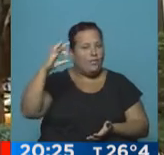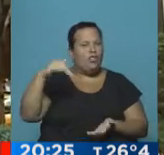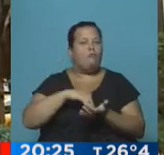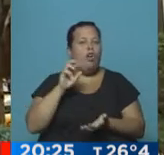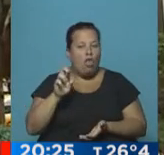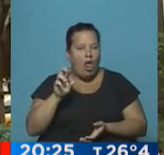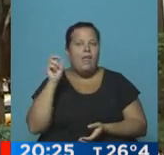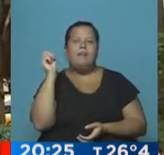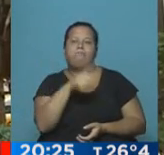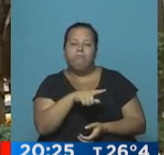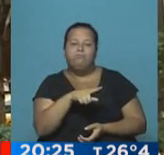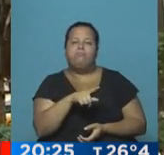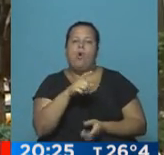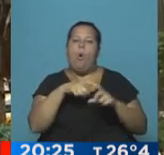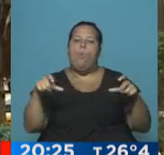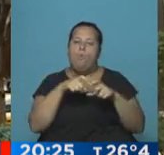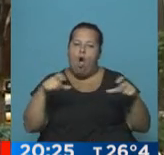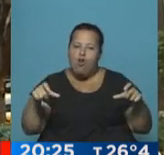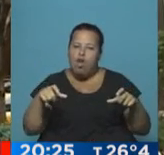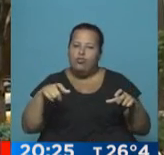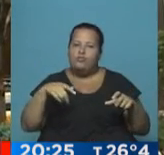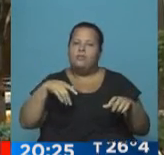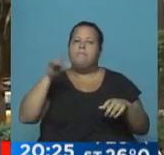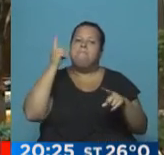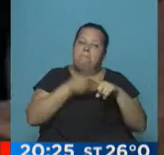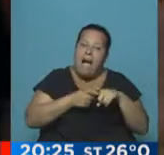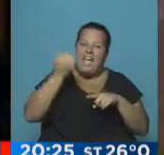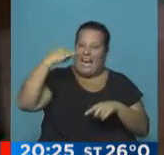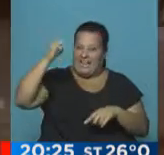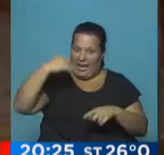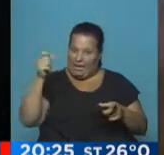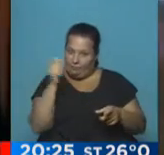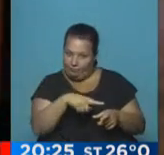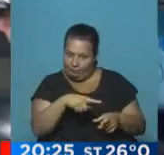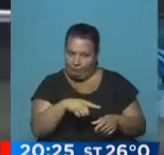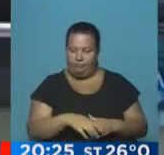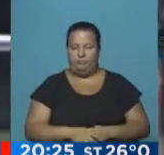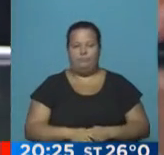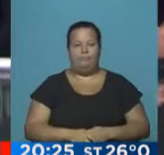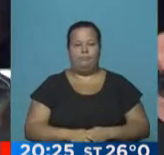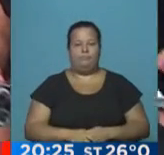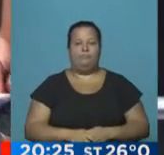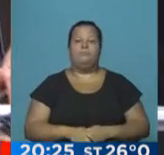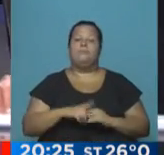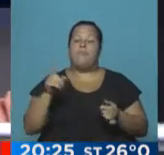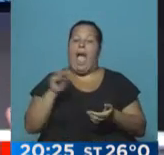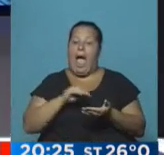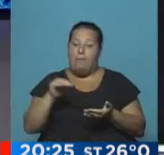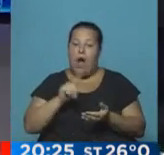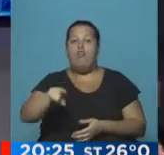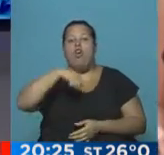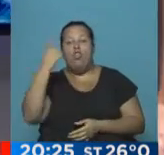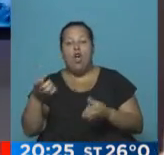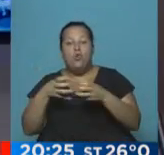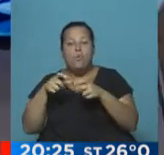dólares correspondientes a los bonos más sus intereses respectivos. En tanto, el abogado de otro grupo